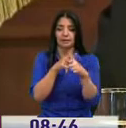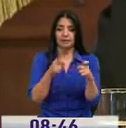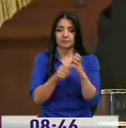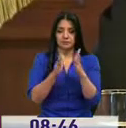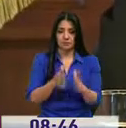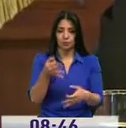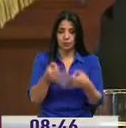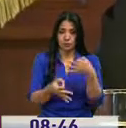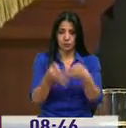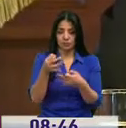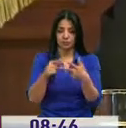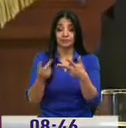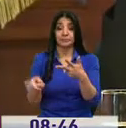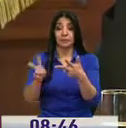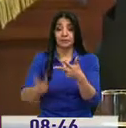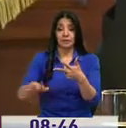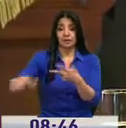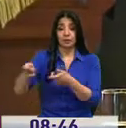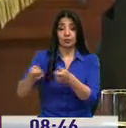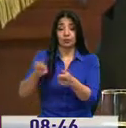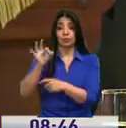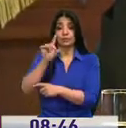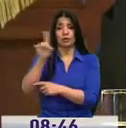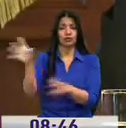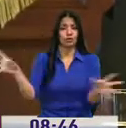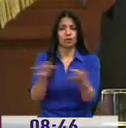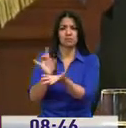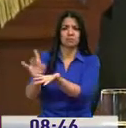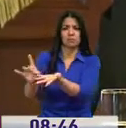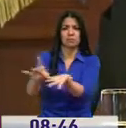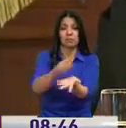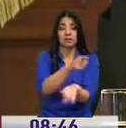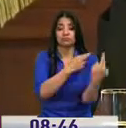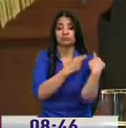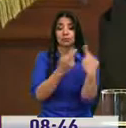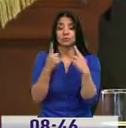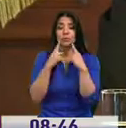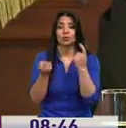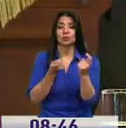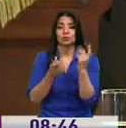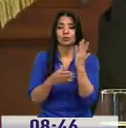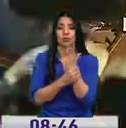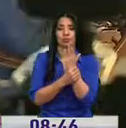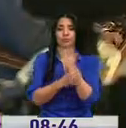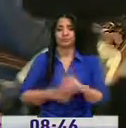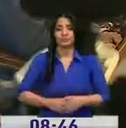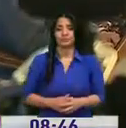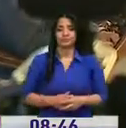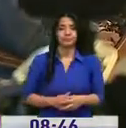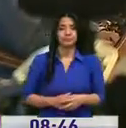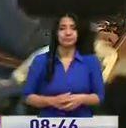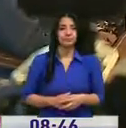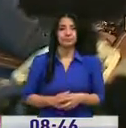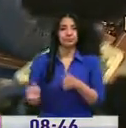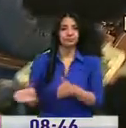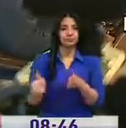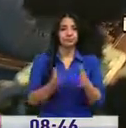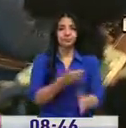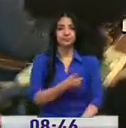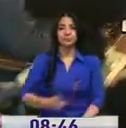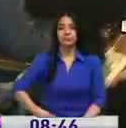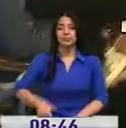Justicia, incluyendo a los operadores de 911 que estaban a cargo del monitoreo del billete electrónico. Paralelamente, el presidente